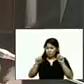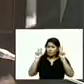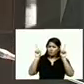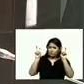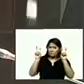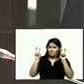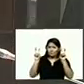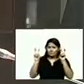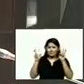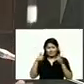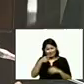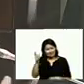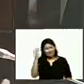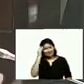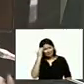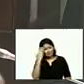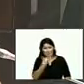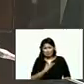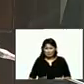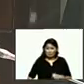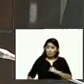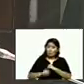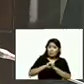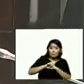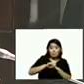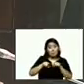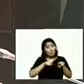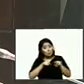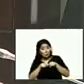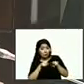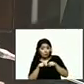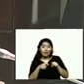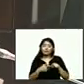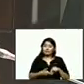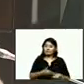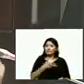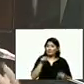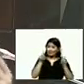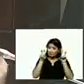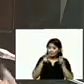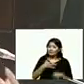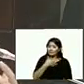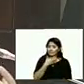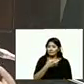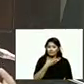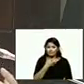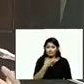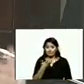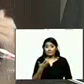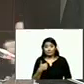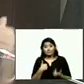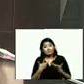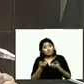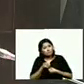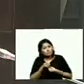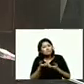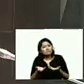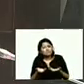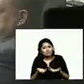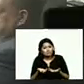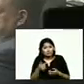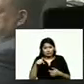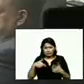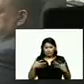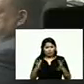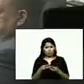campaña electoral para ellos. Entonces la situación es compleja. O sea, quisiera decirles, está resuelto.